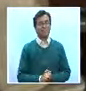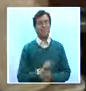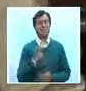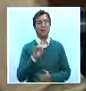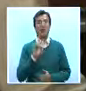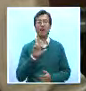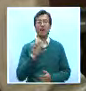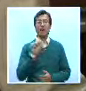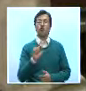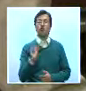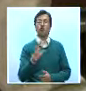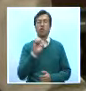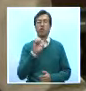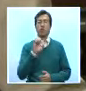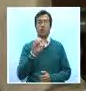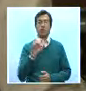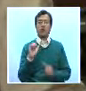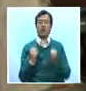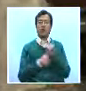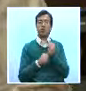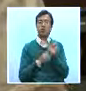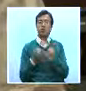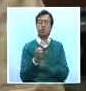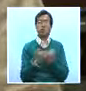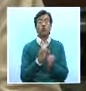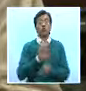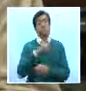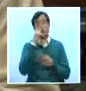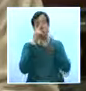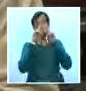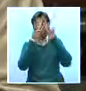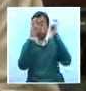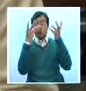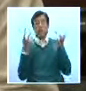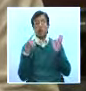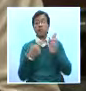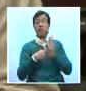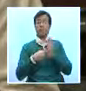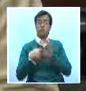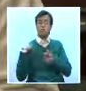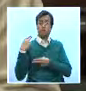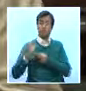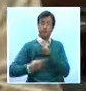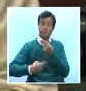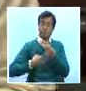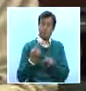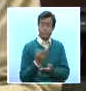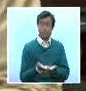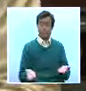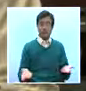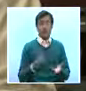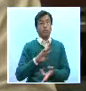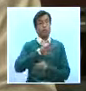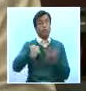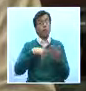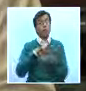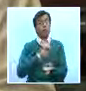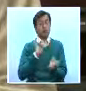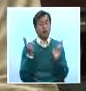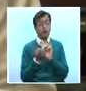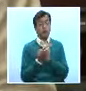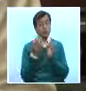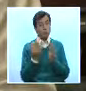David Calero, asesor contable, con su visión respecto de el impuesto a las herencias y toda esta reforma impositiva que ha